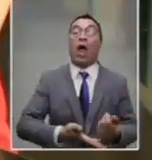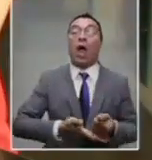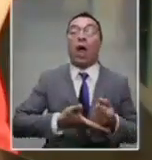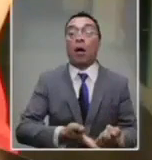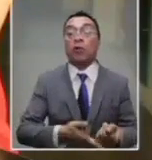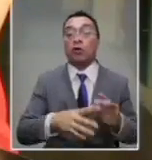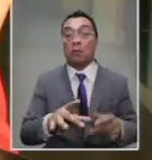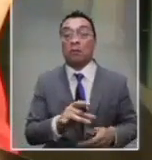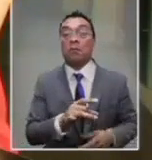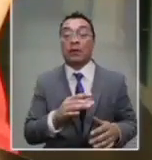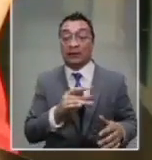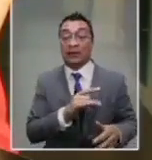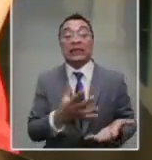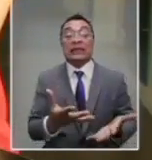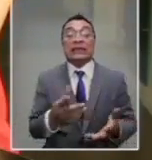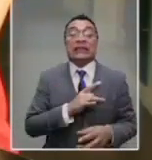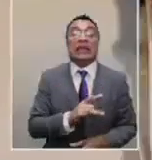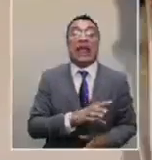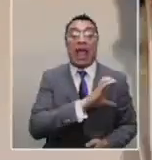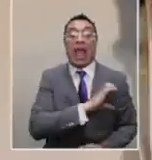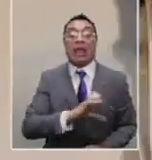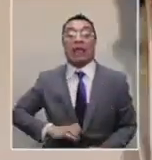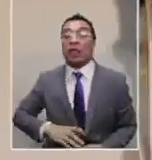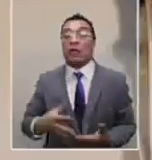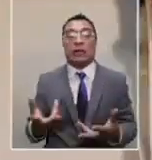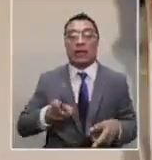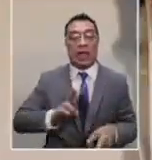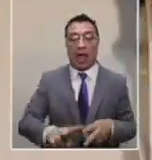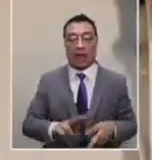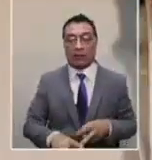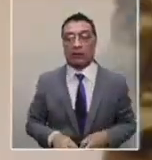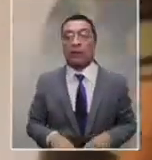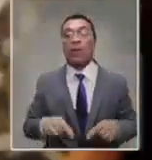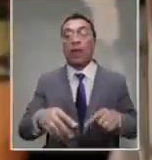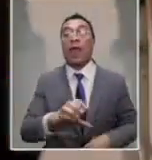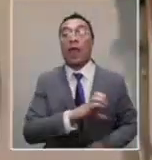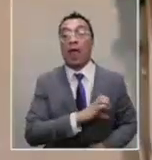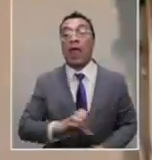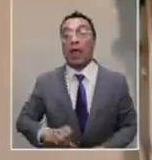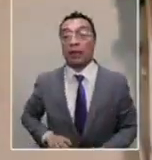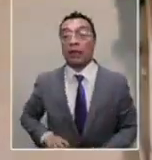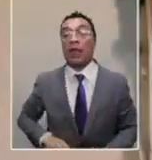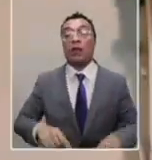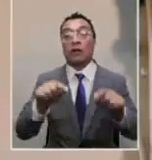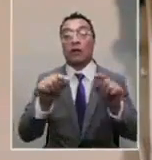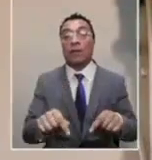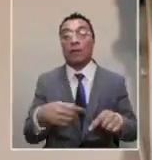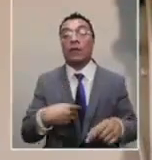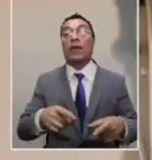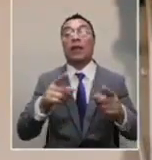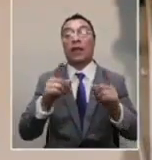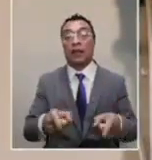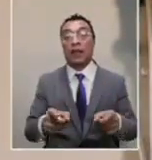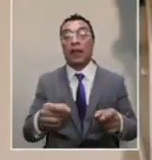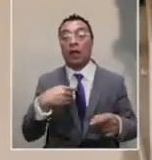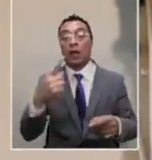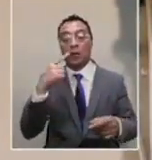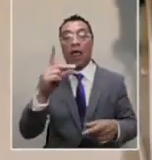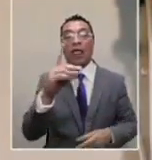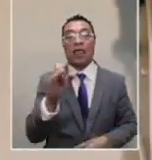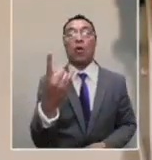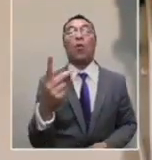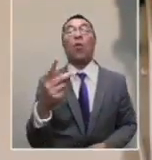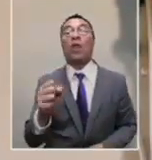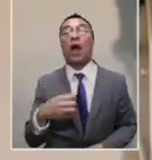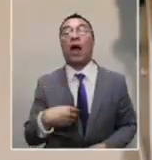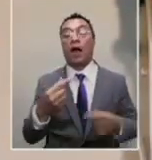Chile que los chilenos. ¿Qué ha hecho el Estado? El Estado, yo diría que está en deuda, ¿ya? El Estado está en